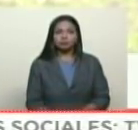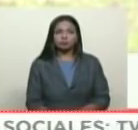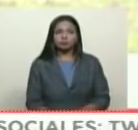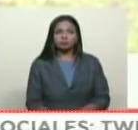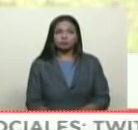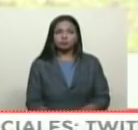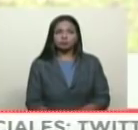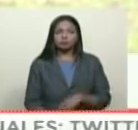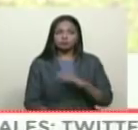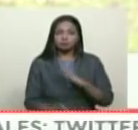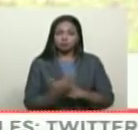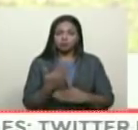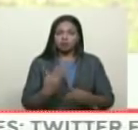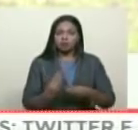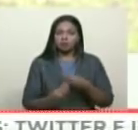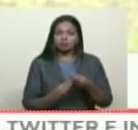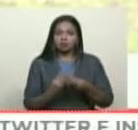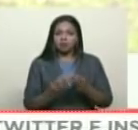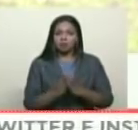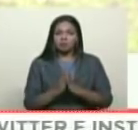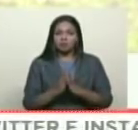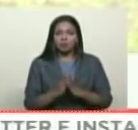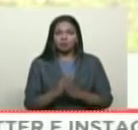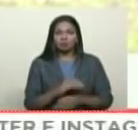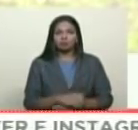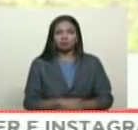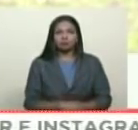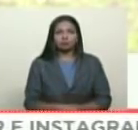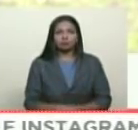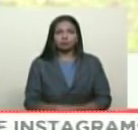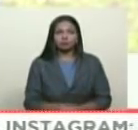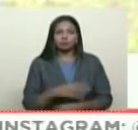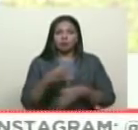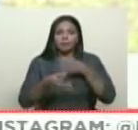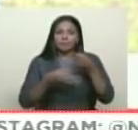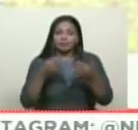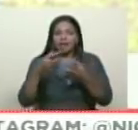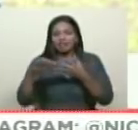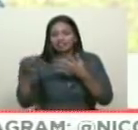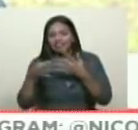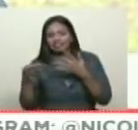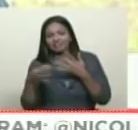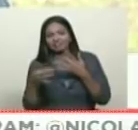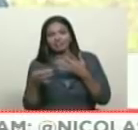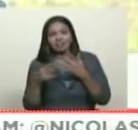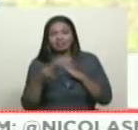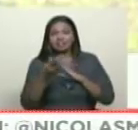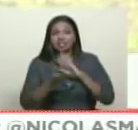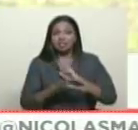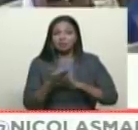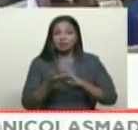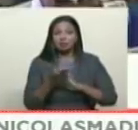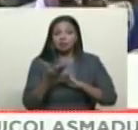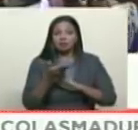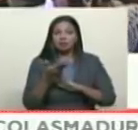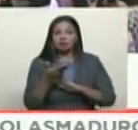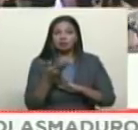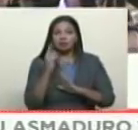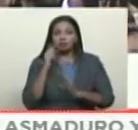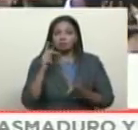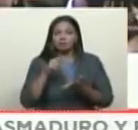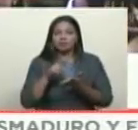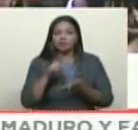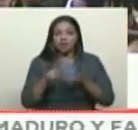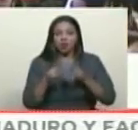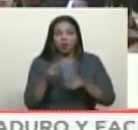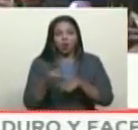Procédase, como compañero ministro, por favor. Vamos a explicar algunos detalles de la importancia de la presencia de